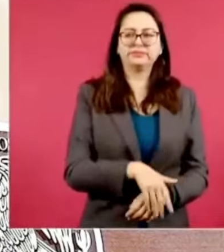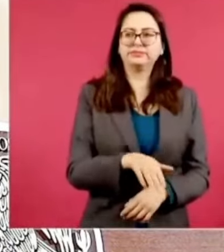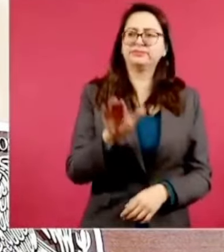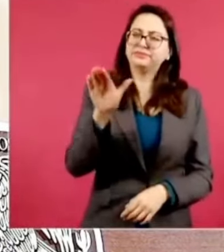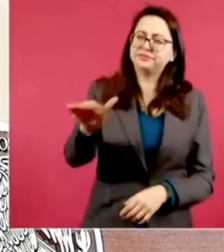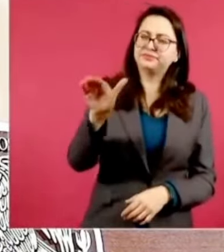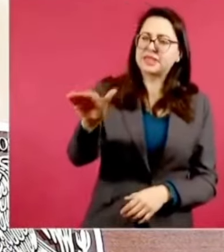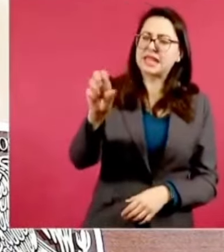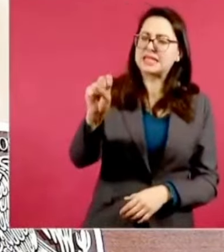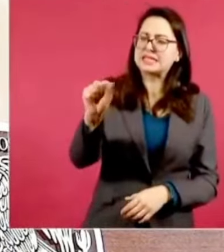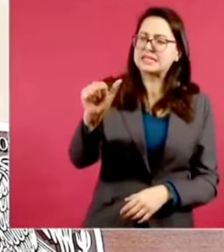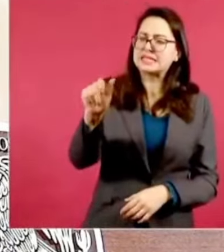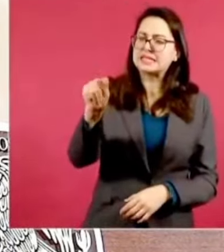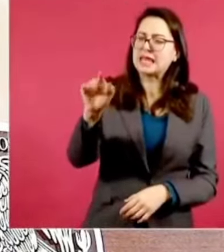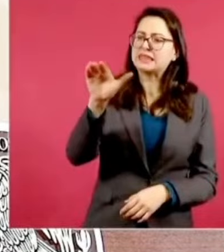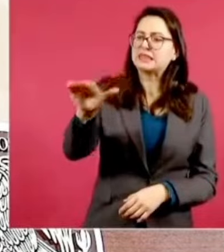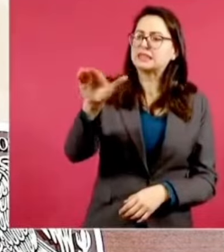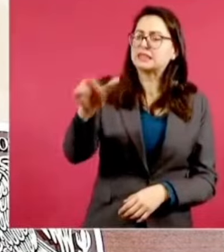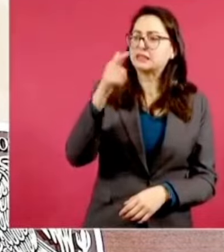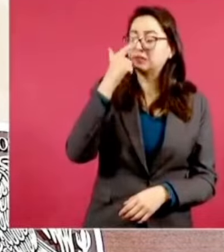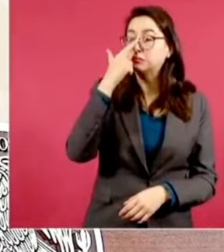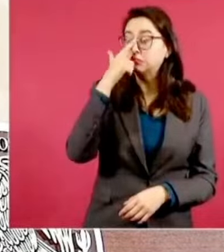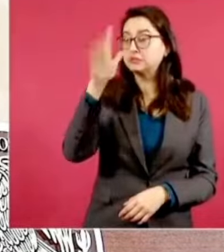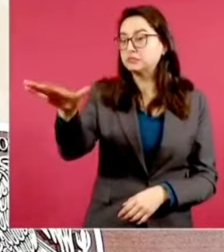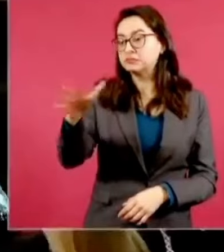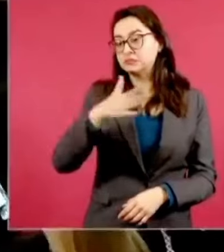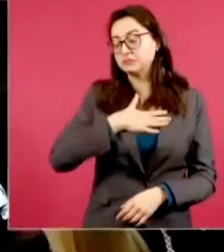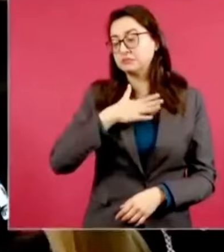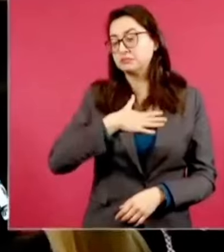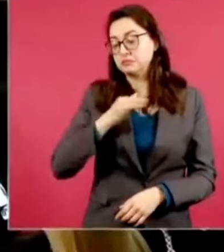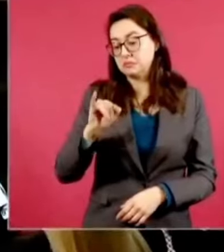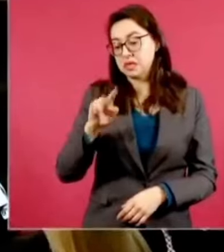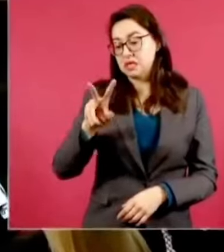considerando de que era un alimento